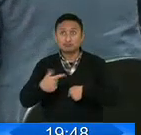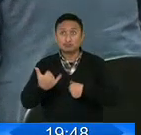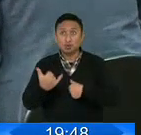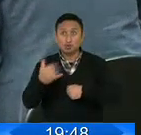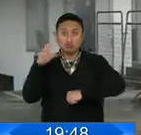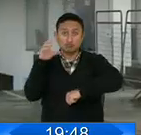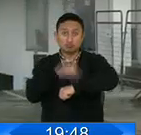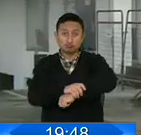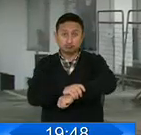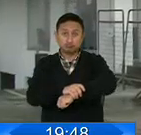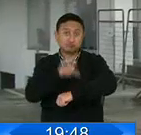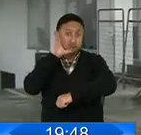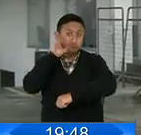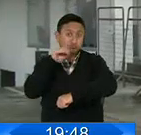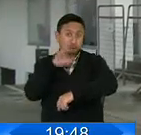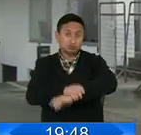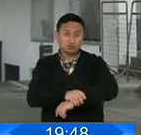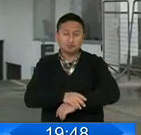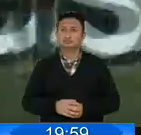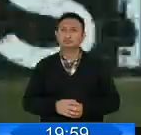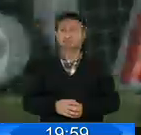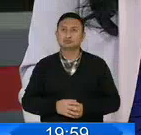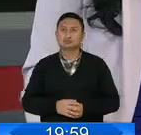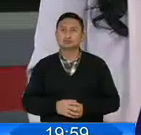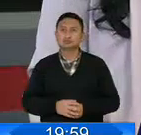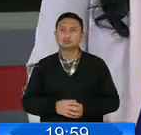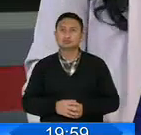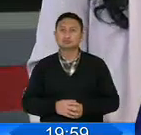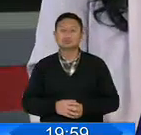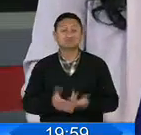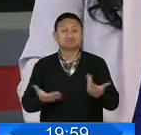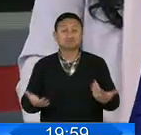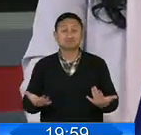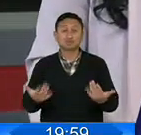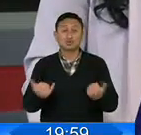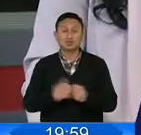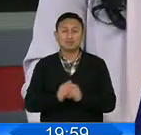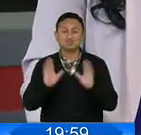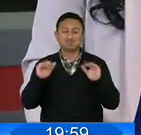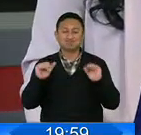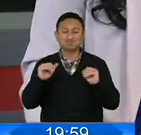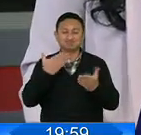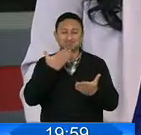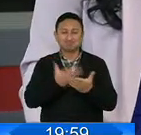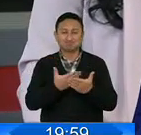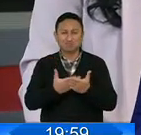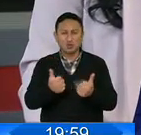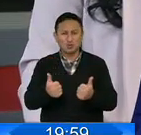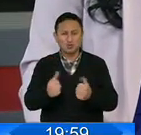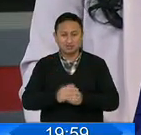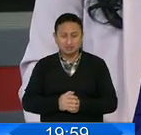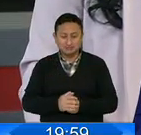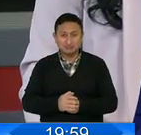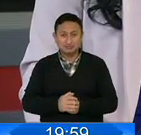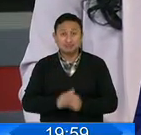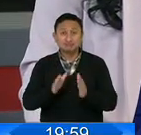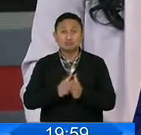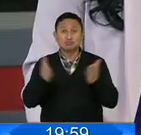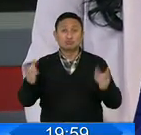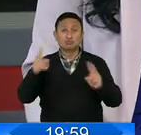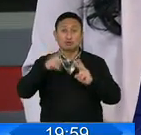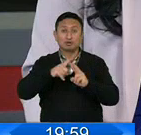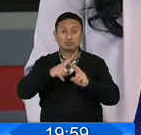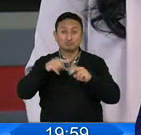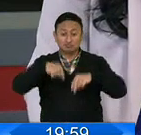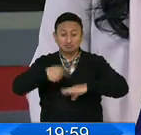electrónico. Informó Javier Rosero. Con eso nos despedimos. Buenos goles. De El Comercio TV, finalizando